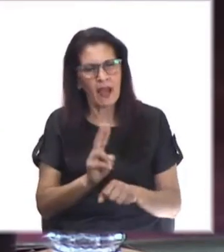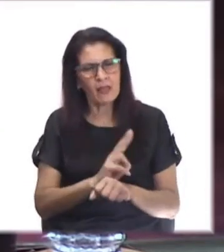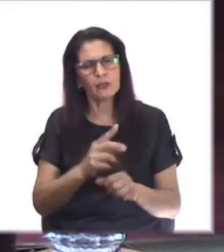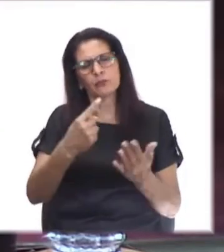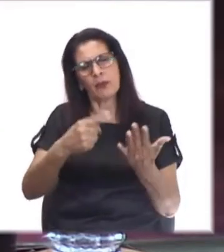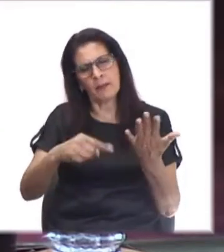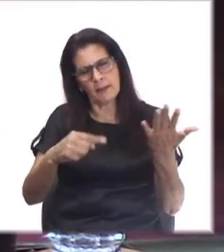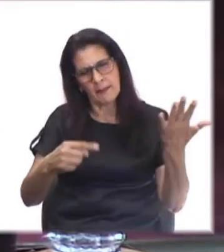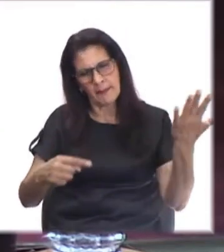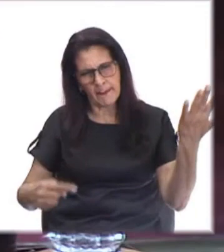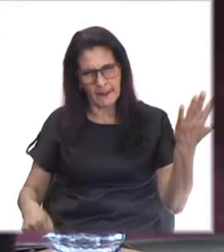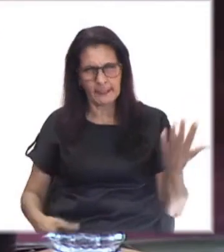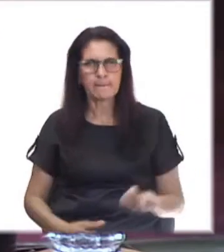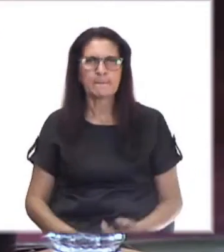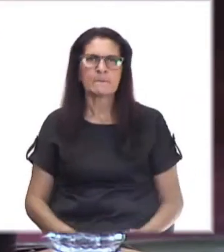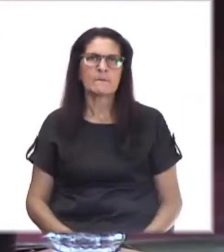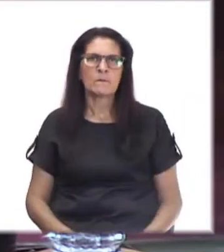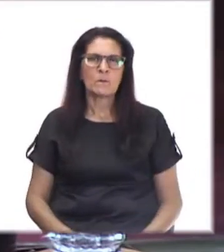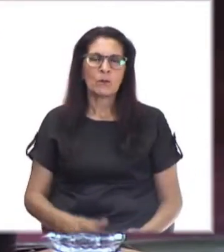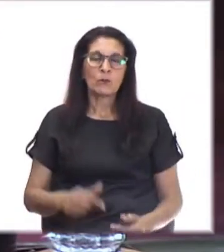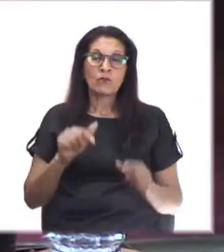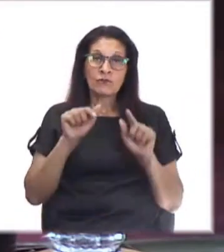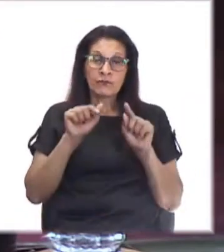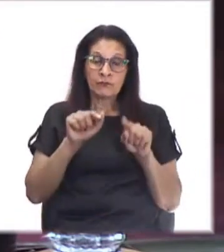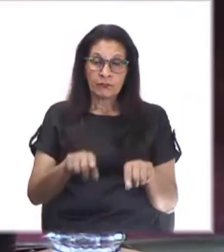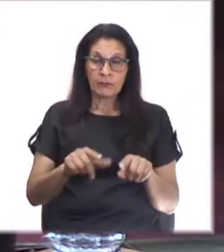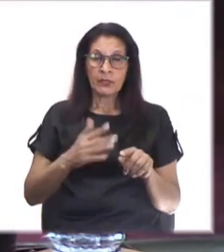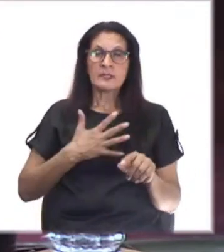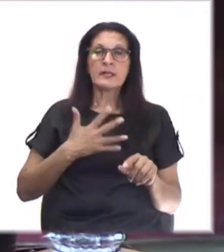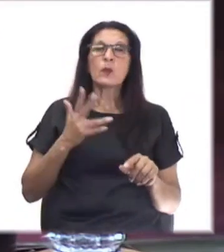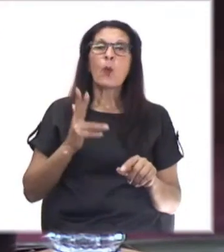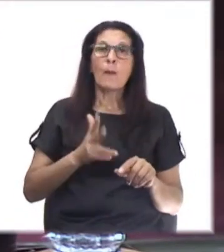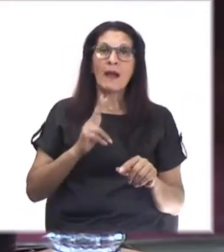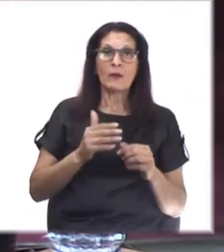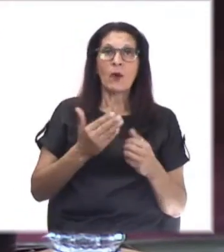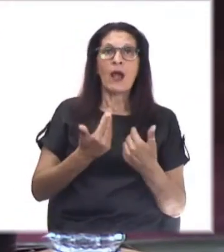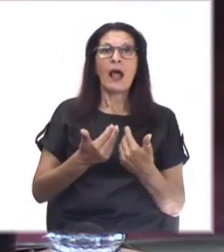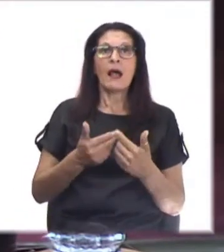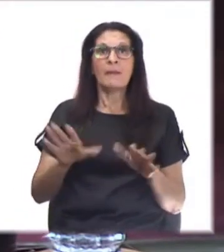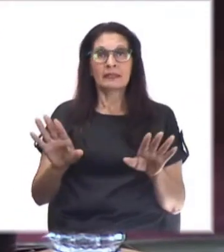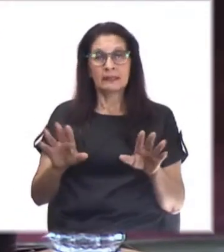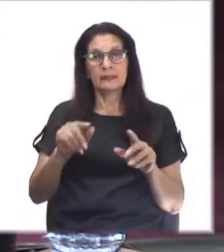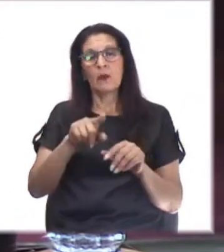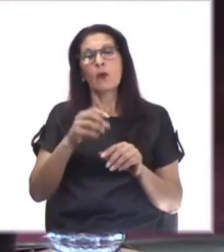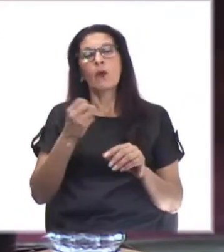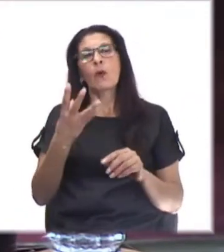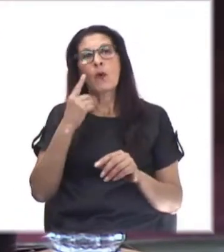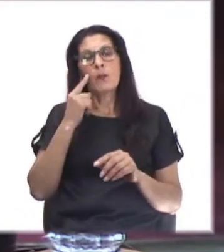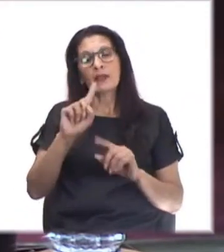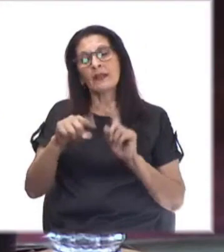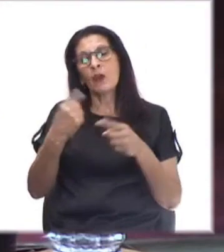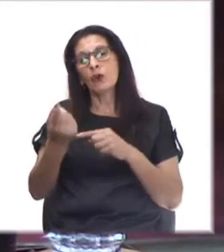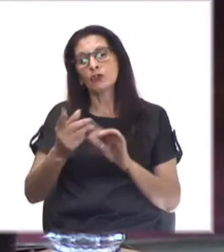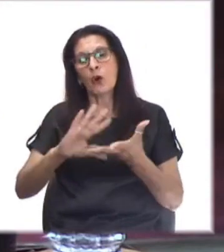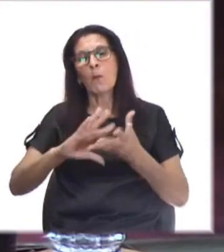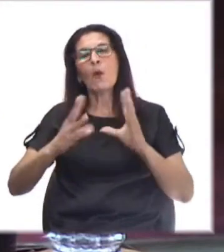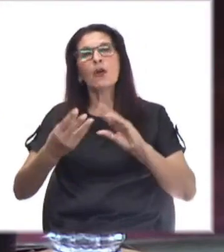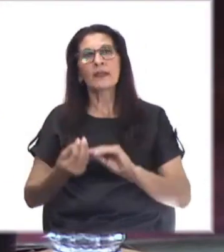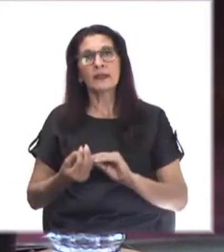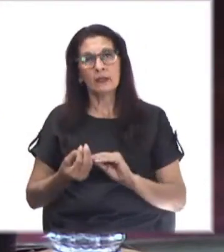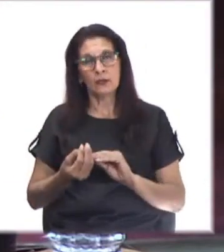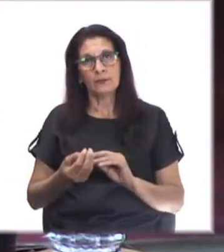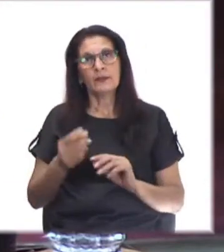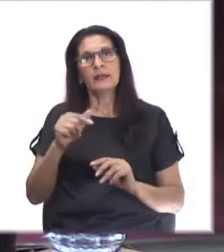etcétera, etcétera. La dignificación del ser humano a partir del trabajo como contracara de aquel otro modelo donde lo más redituable